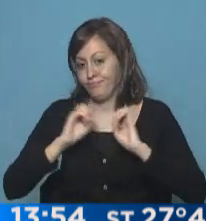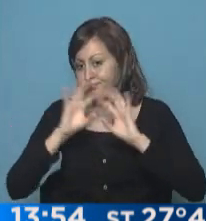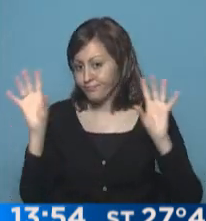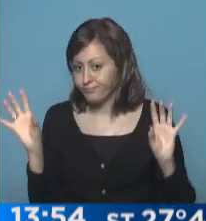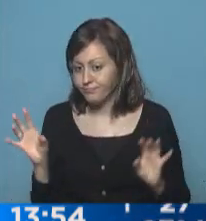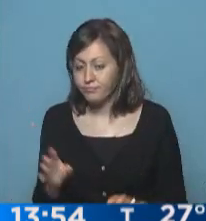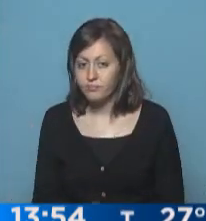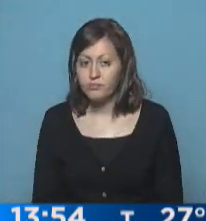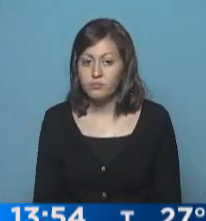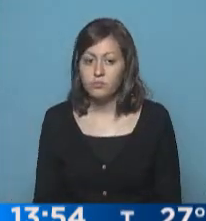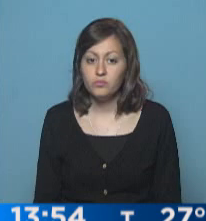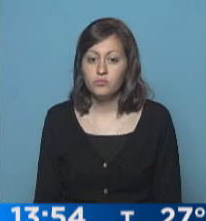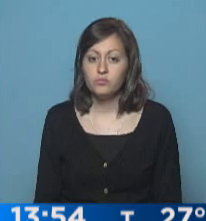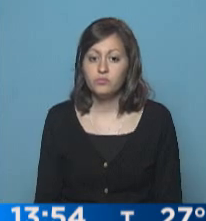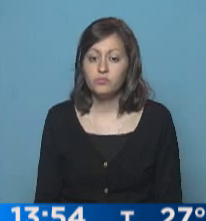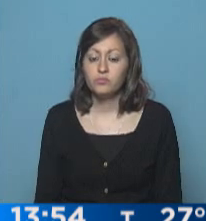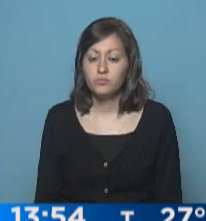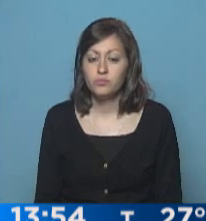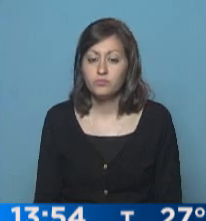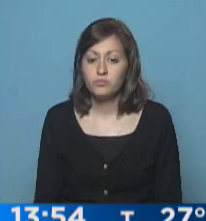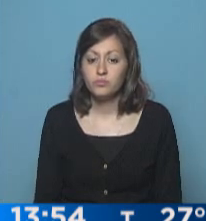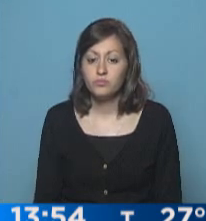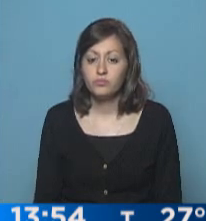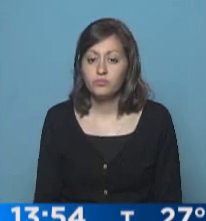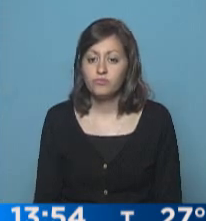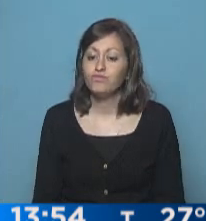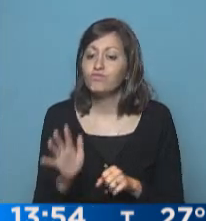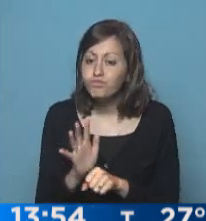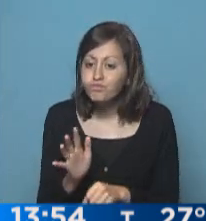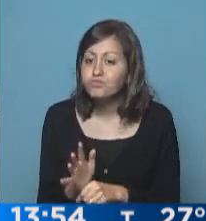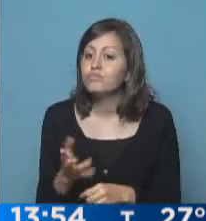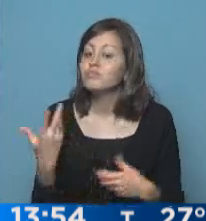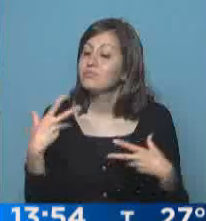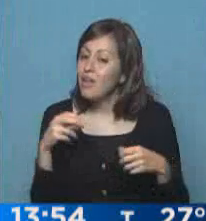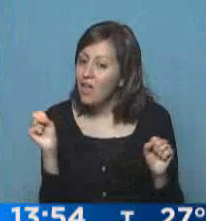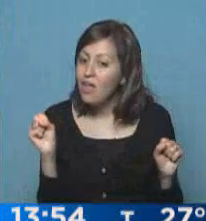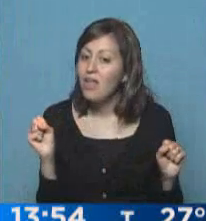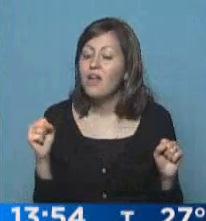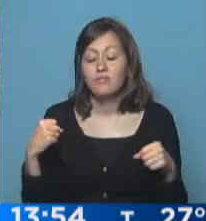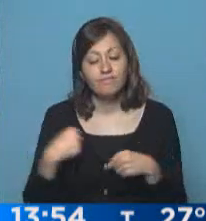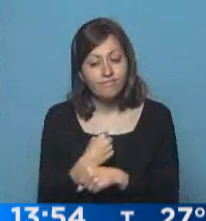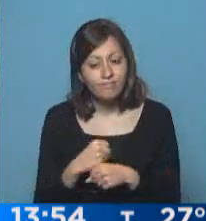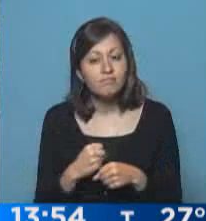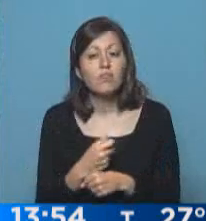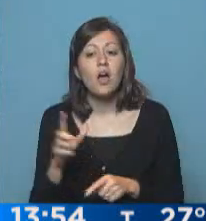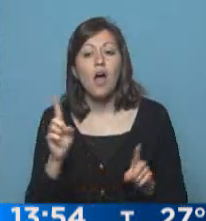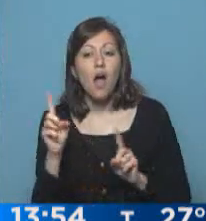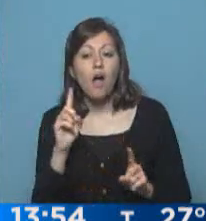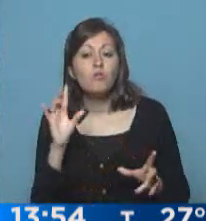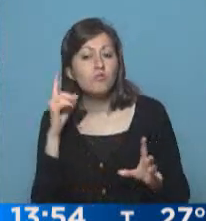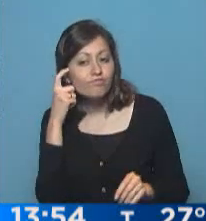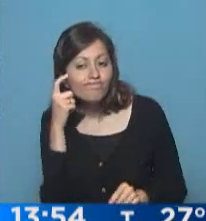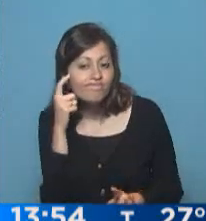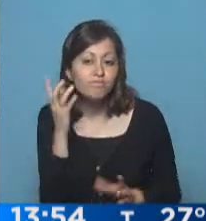permiten arrojar puntas que nos permiten confirmar algunas hipótesis de